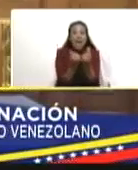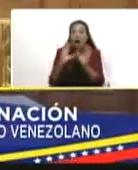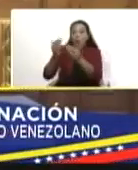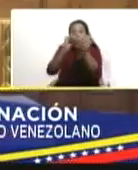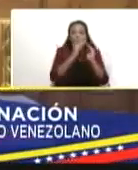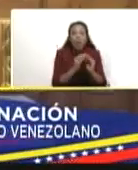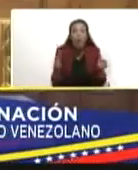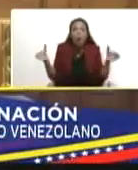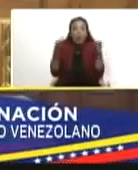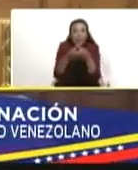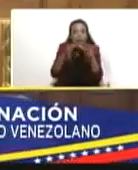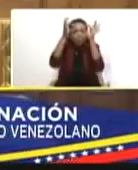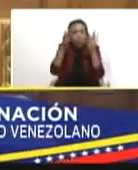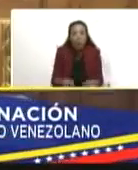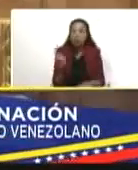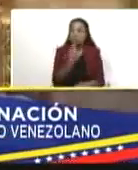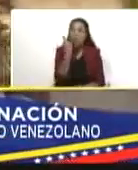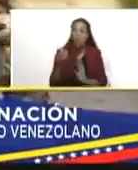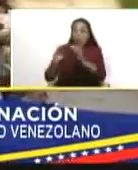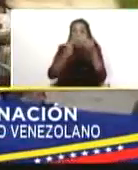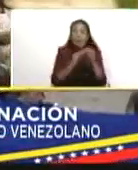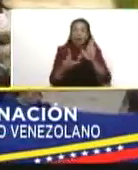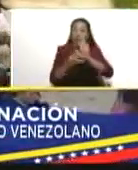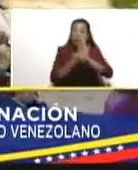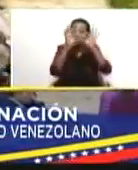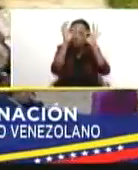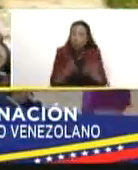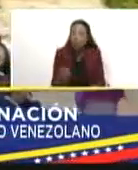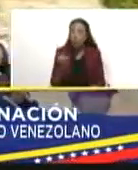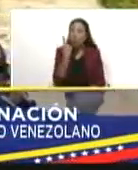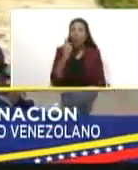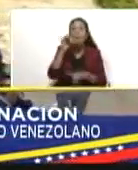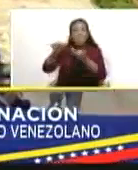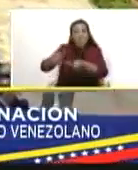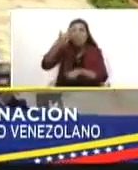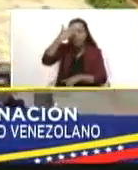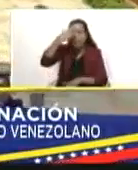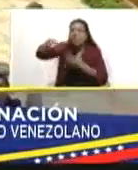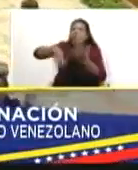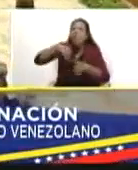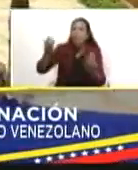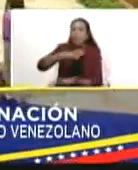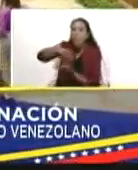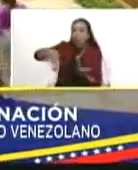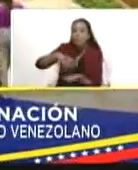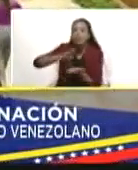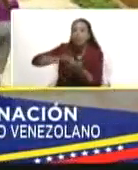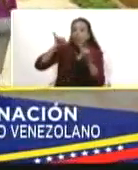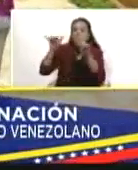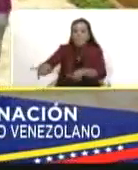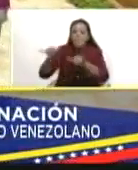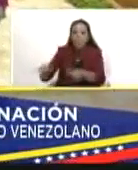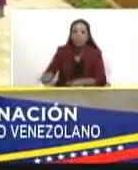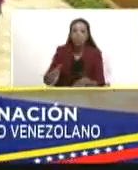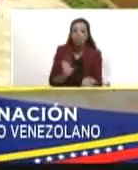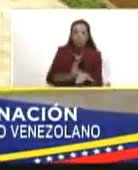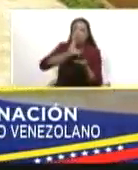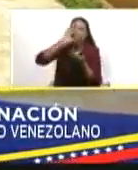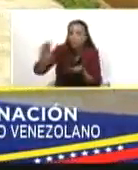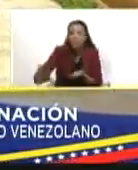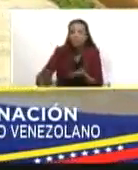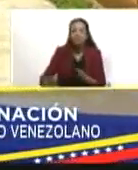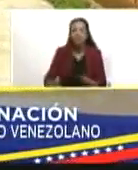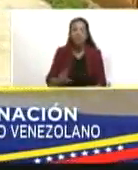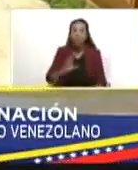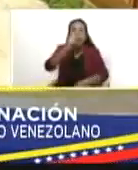comunidades organizadas porque solo la comunidad puede solo el poder popular puede es una